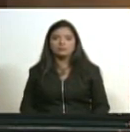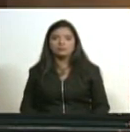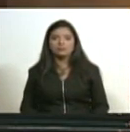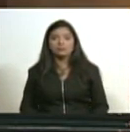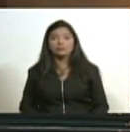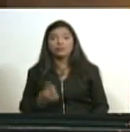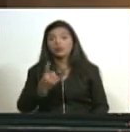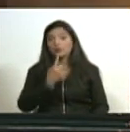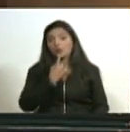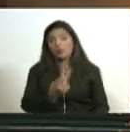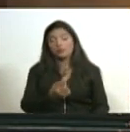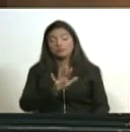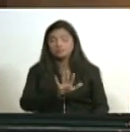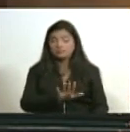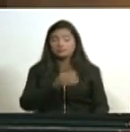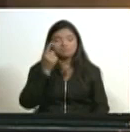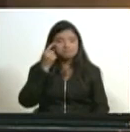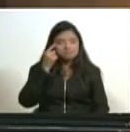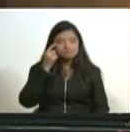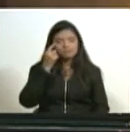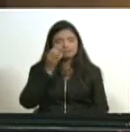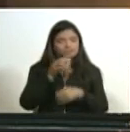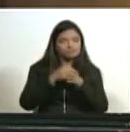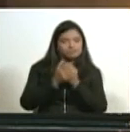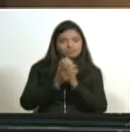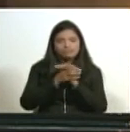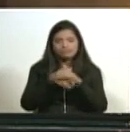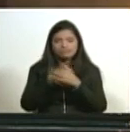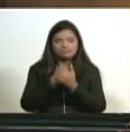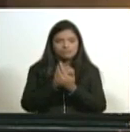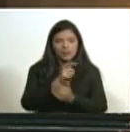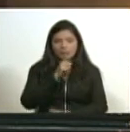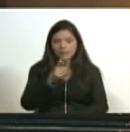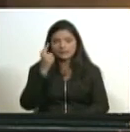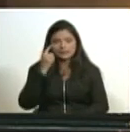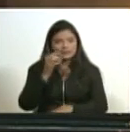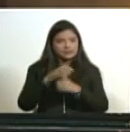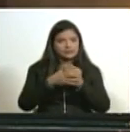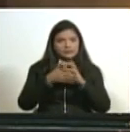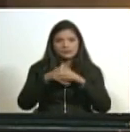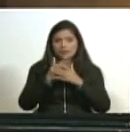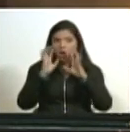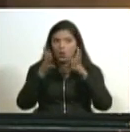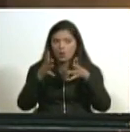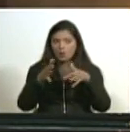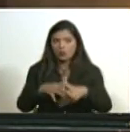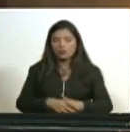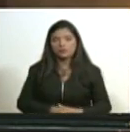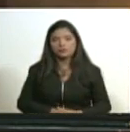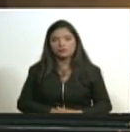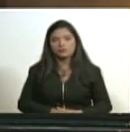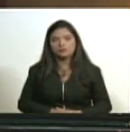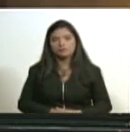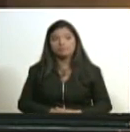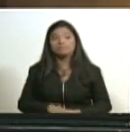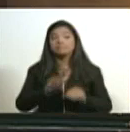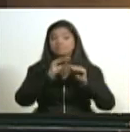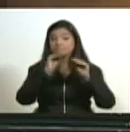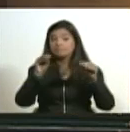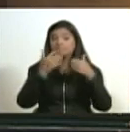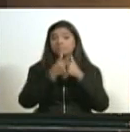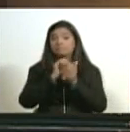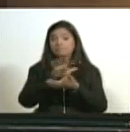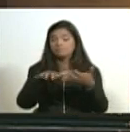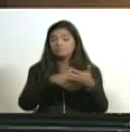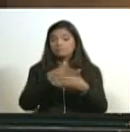Solamente lo digo para aquellas mentes escabrosas, cochambrosas y enloquecidas que están llamando a atacar a los